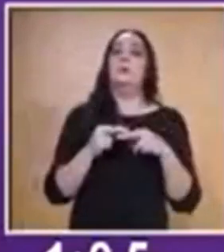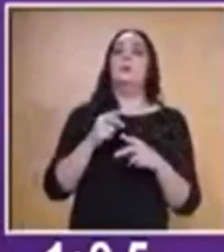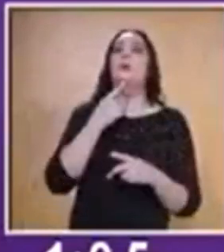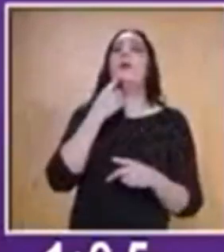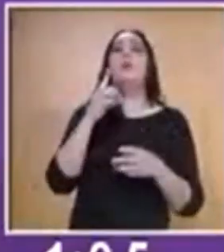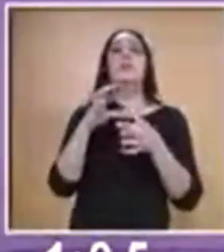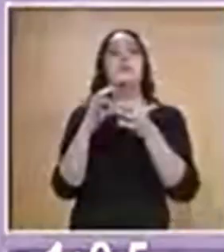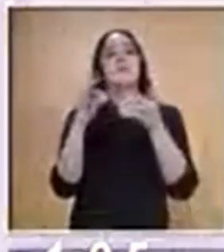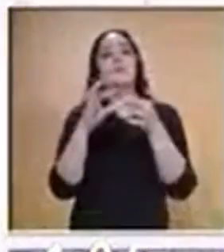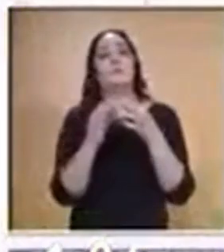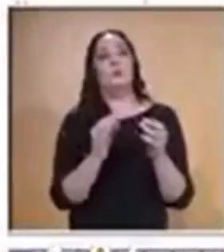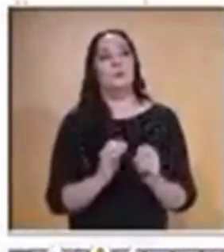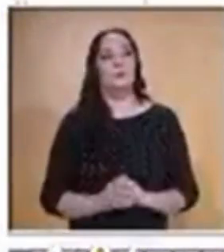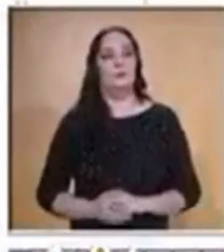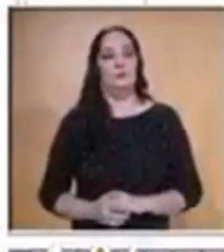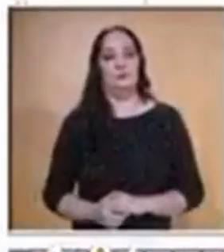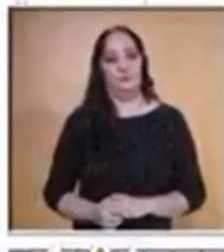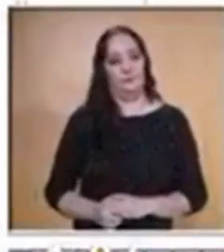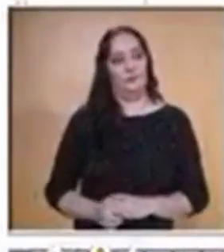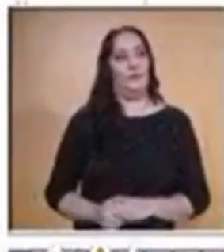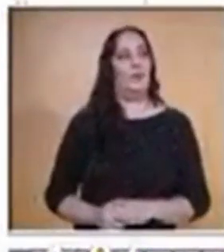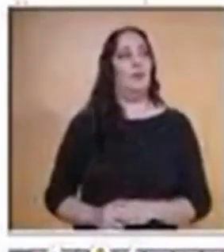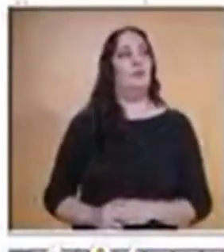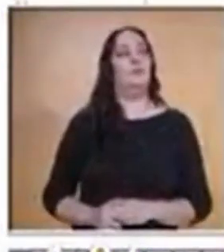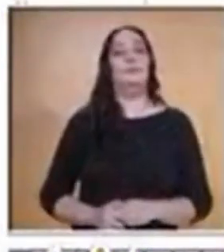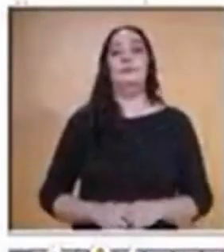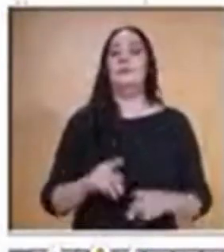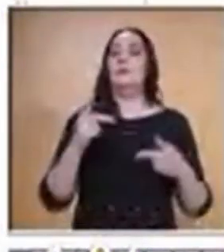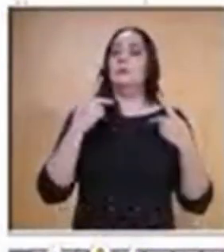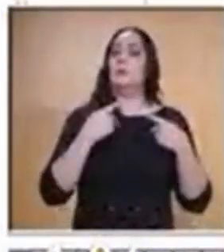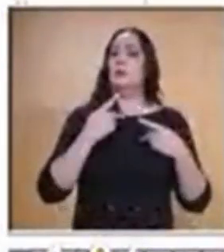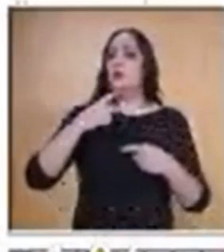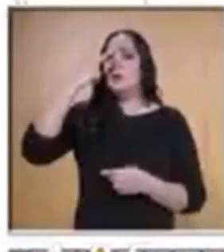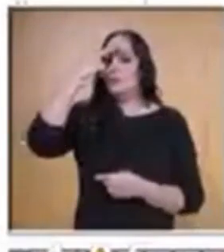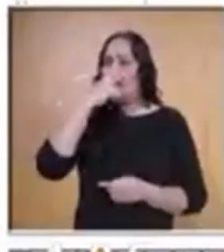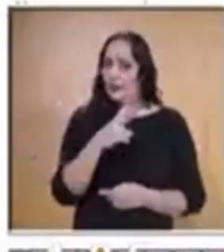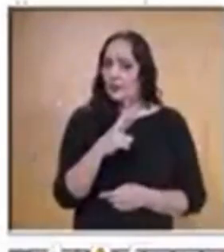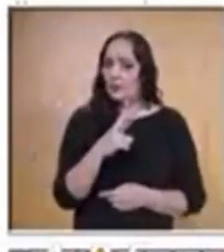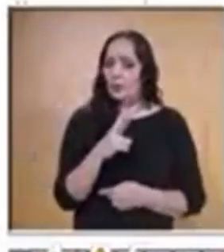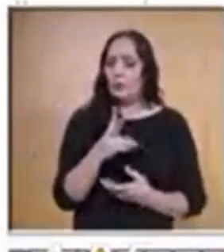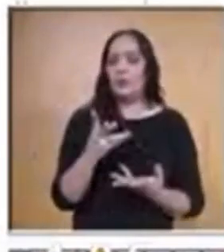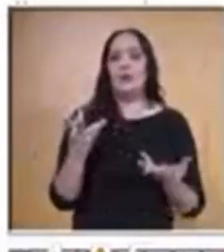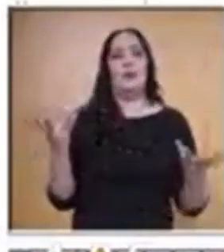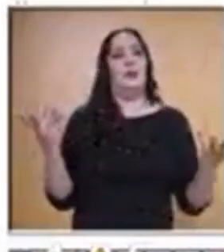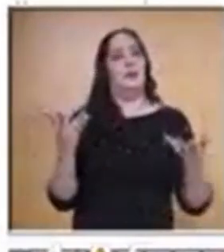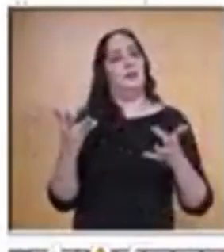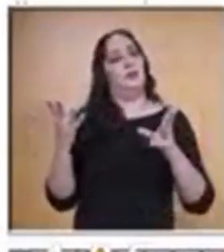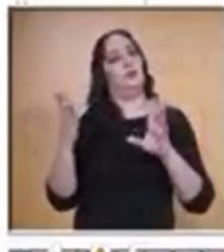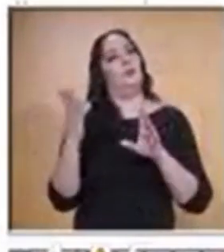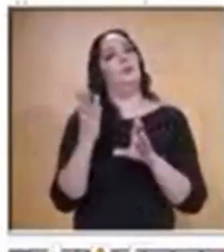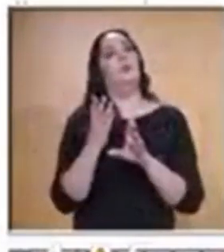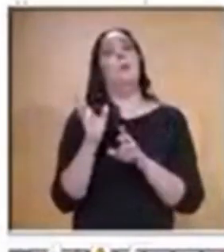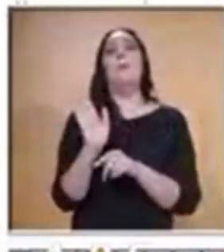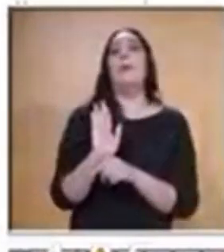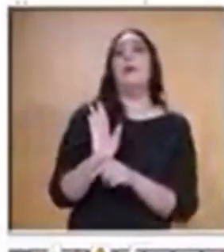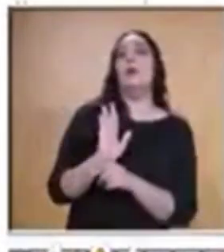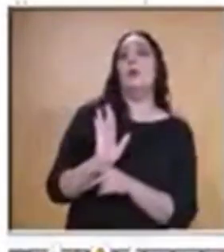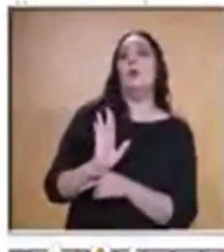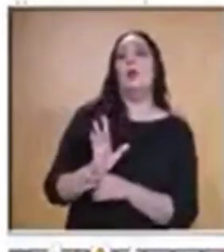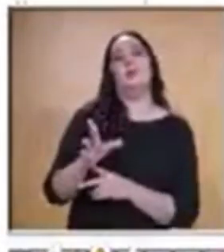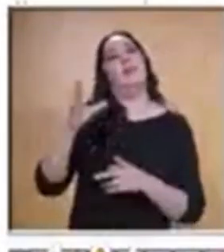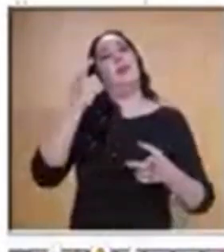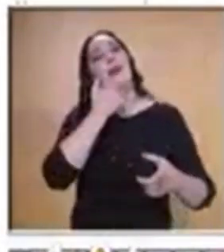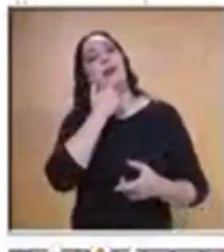ir describiendo. Claro que sí. Personaje mexicano dedicado a la comedia, que trabajó en la época de oro del